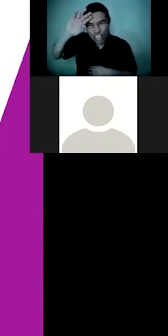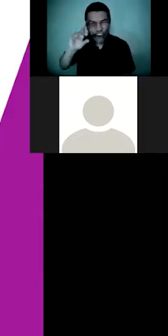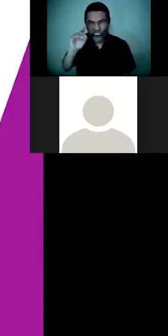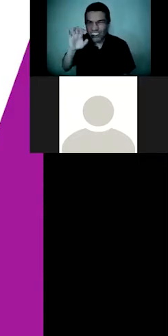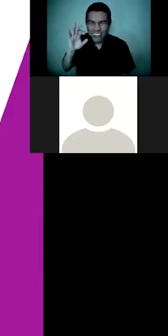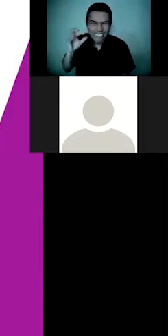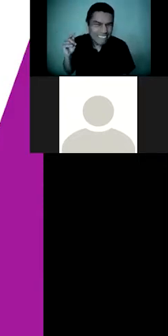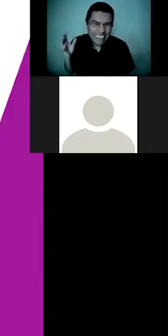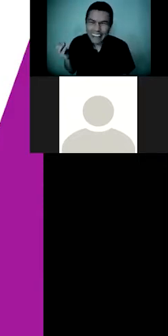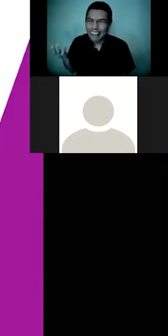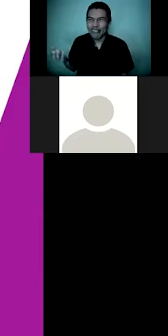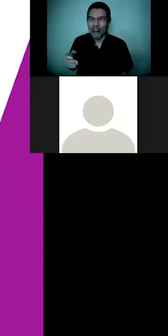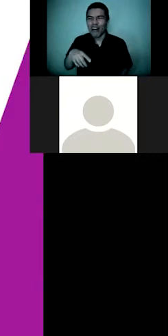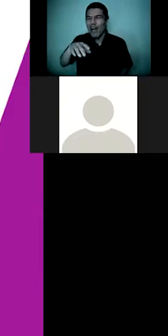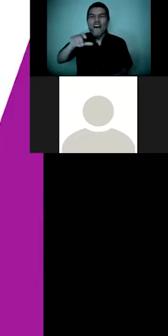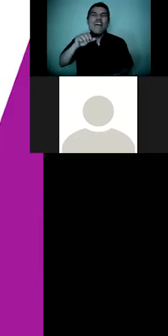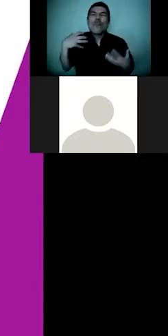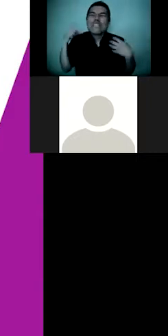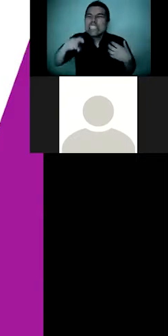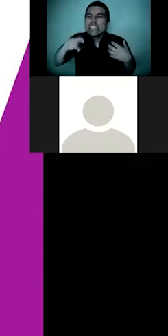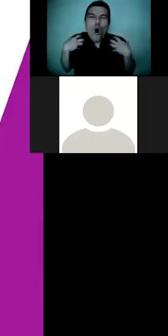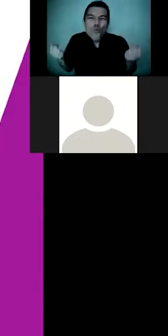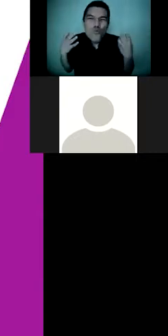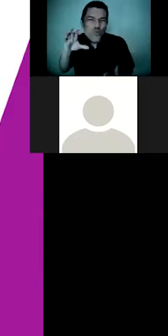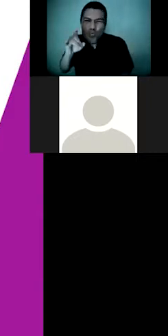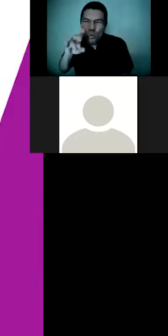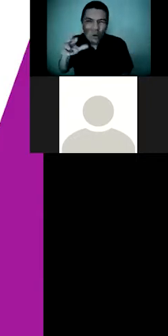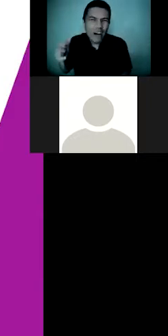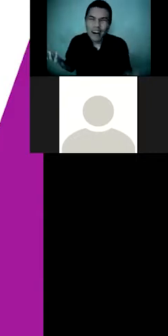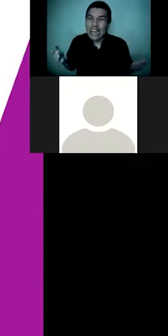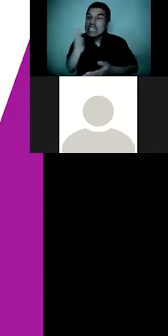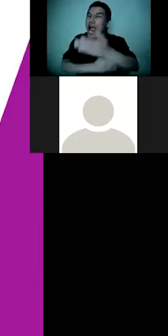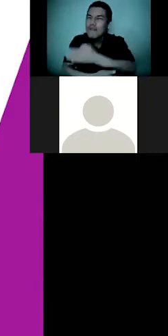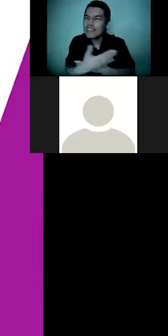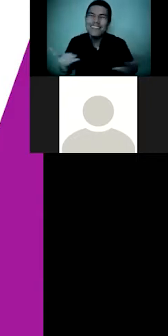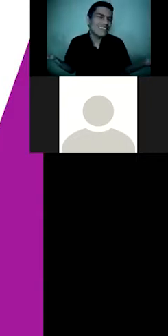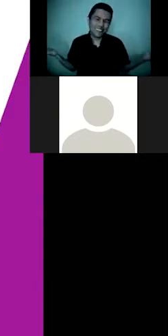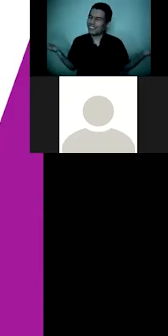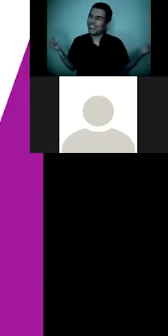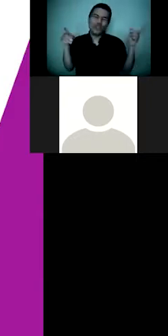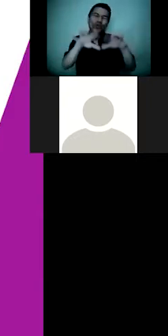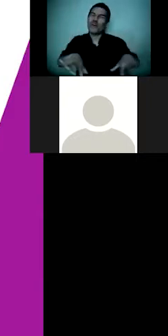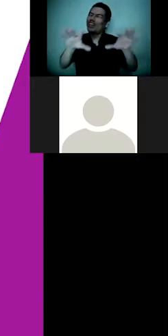contando. Que te digan defectuoso, que te digan que estás enfermo, que te falta curar,